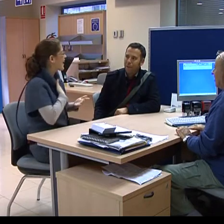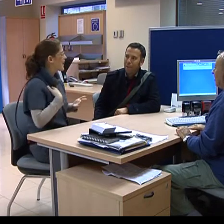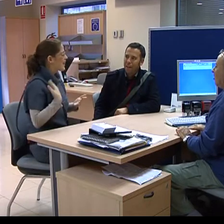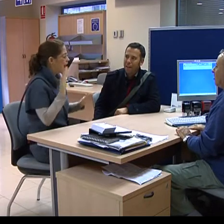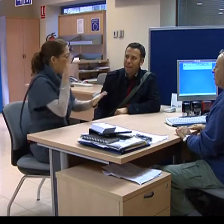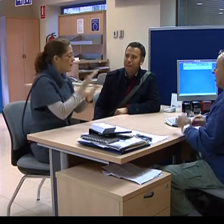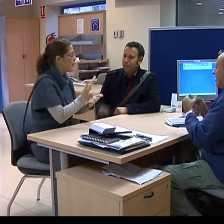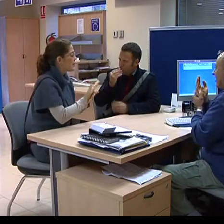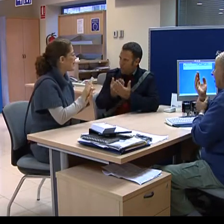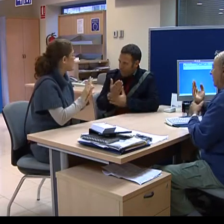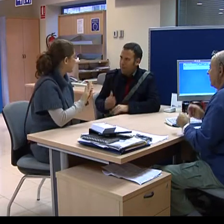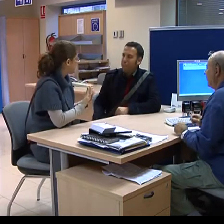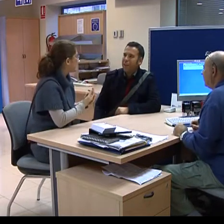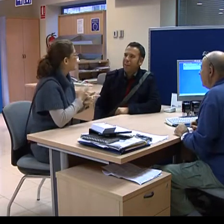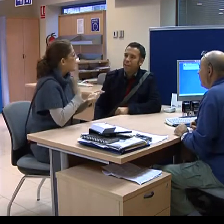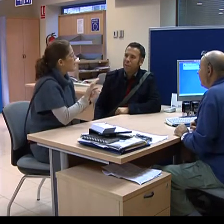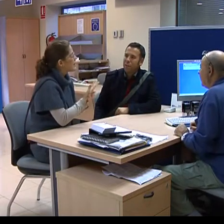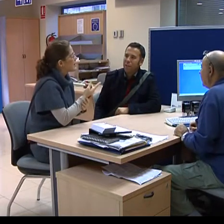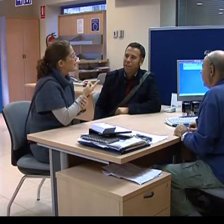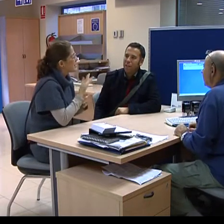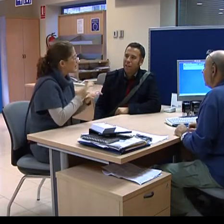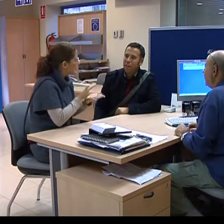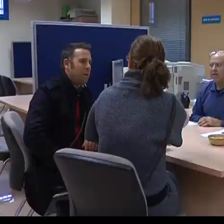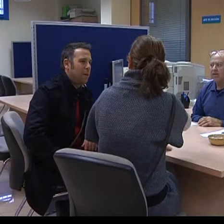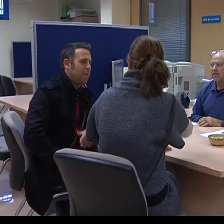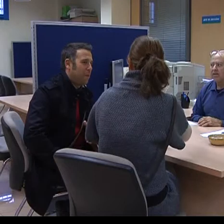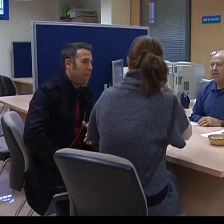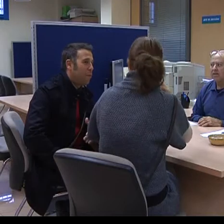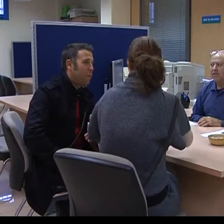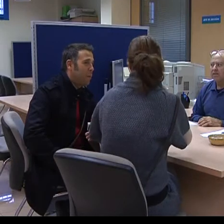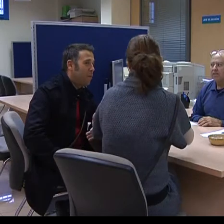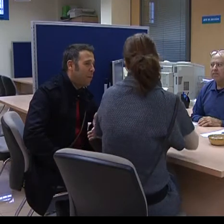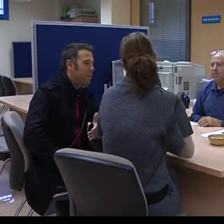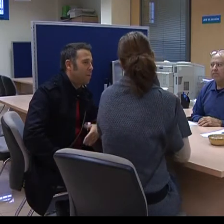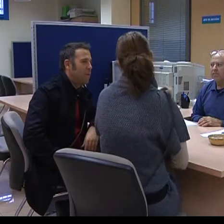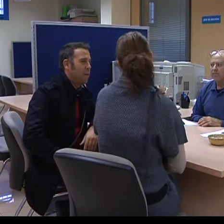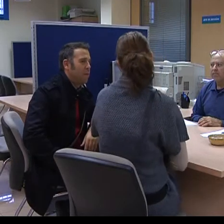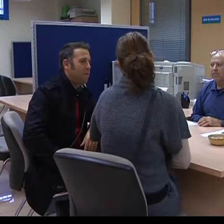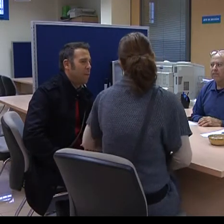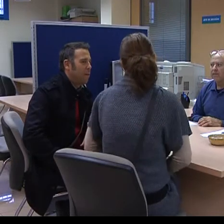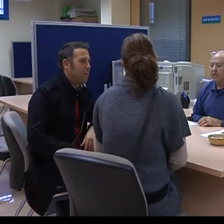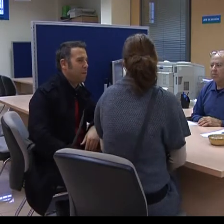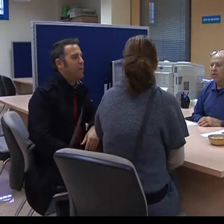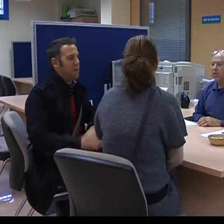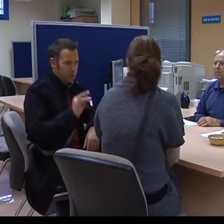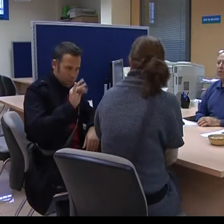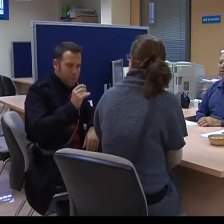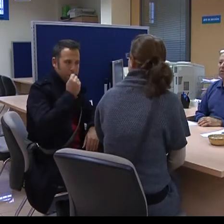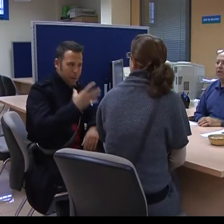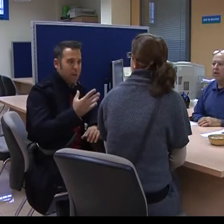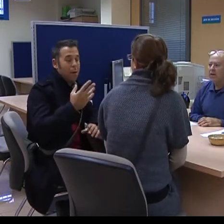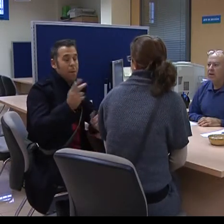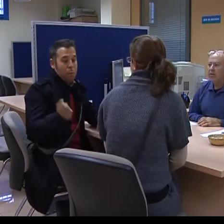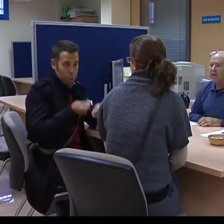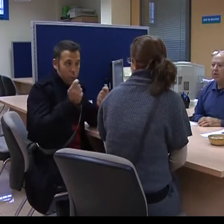servicios intentando que el intérprete no sea un obstáculo, sino un beneficio tanto para el funcionario como la persona sorda. Es decir, que la persona